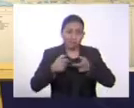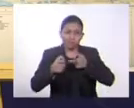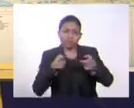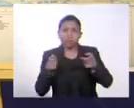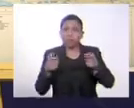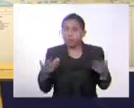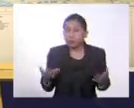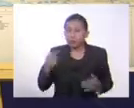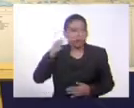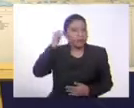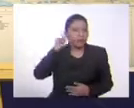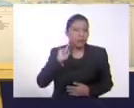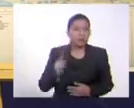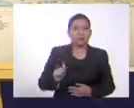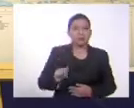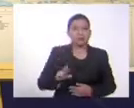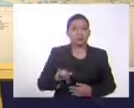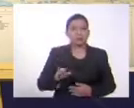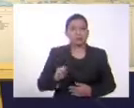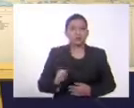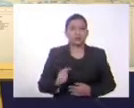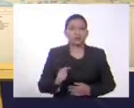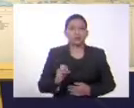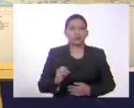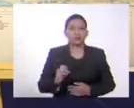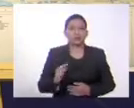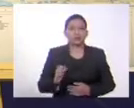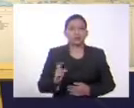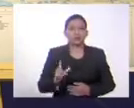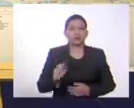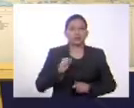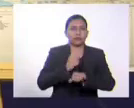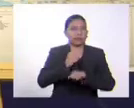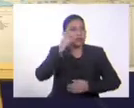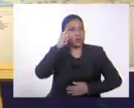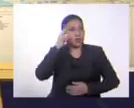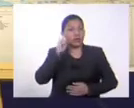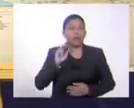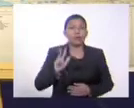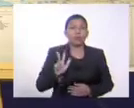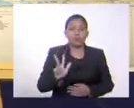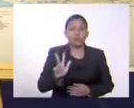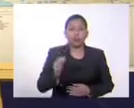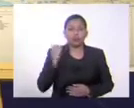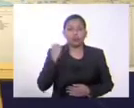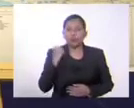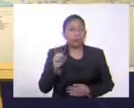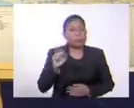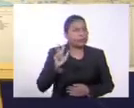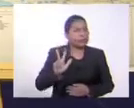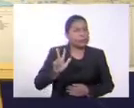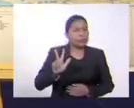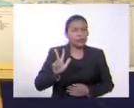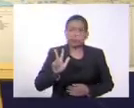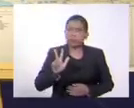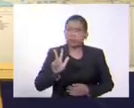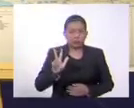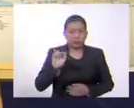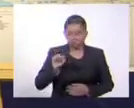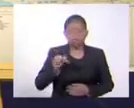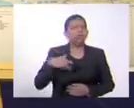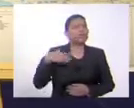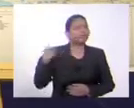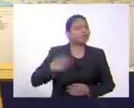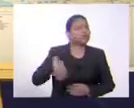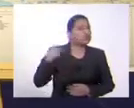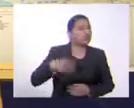son tres elementos, los cuales son uno, deliberar, juzgar y mandar.